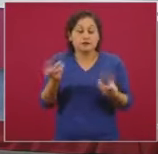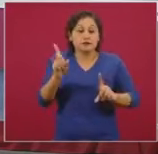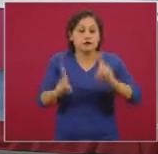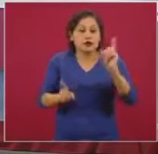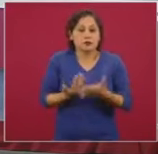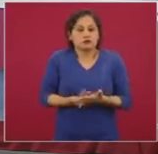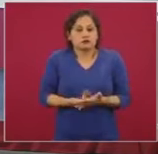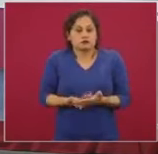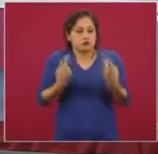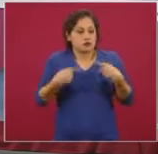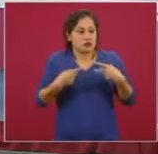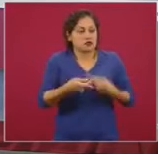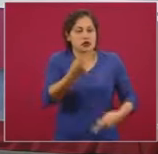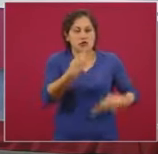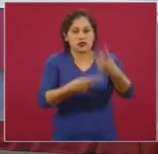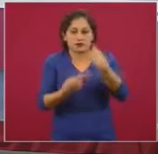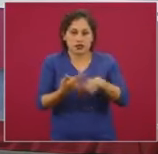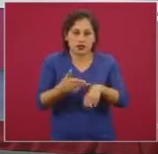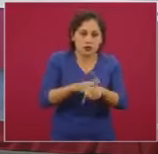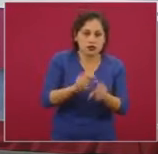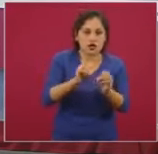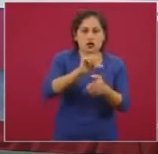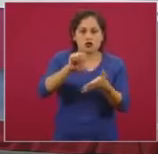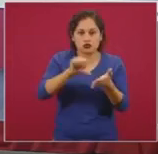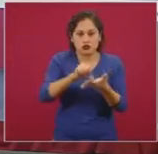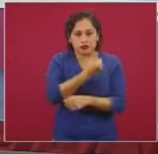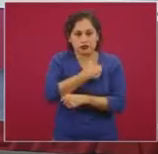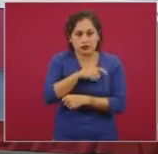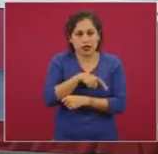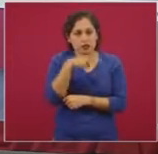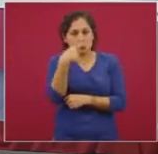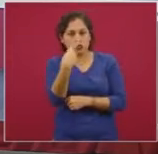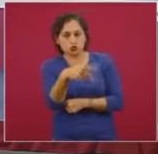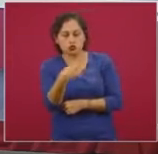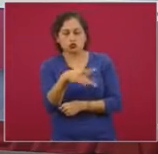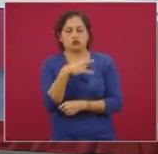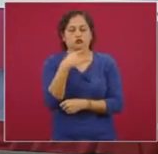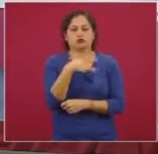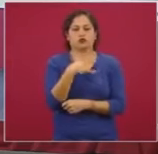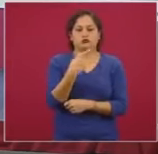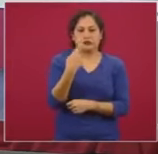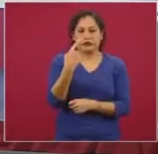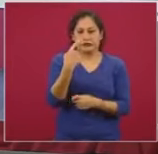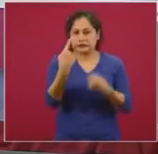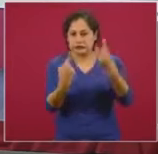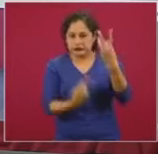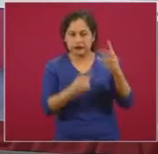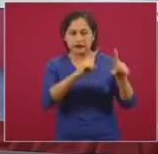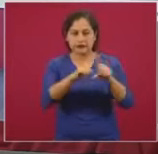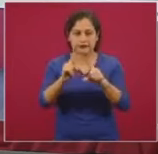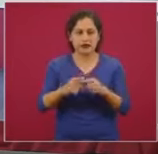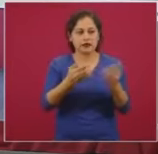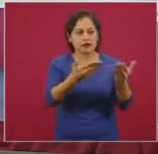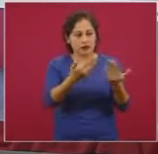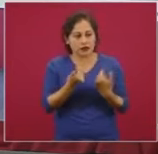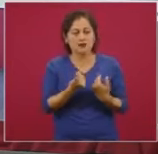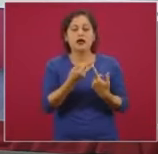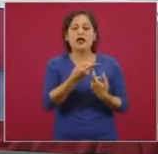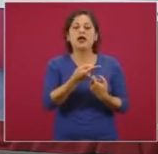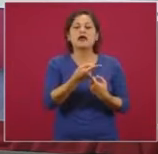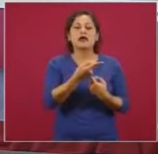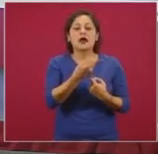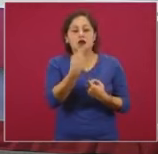un centro de salud con el síndrome COVID, se registre, se tome o no la prueba, pero